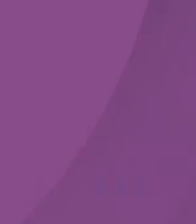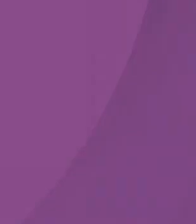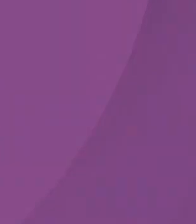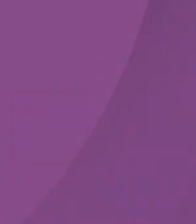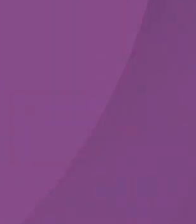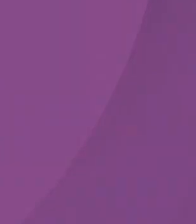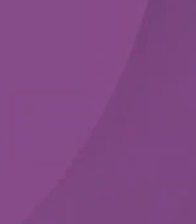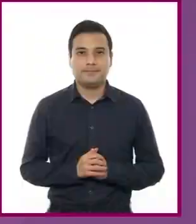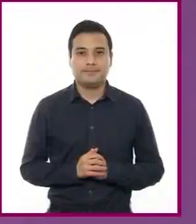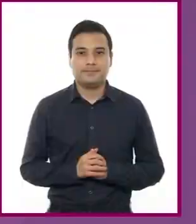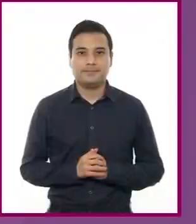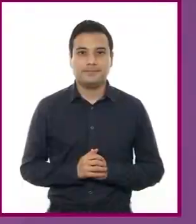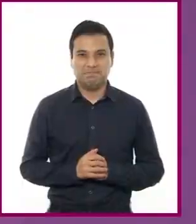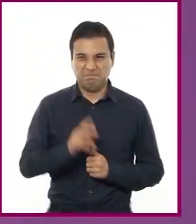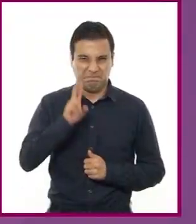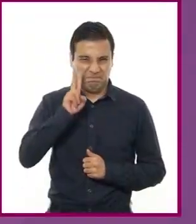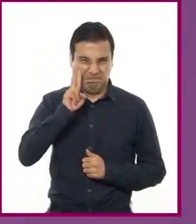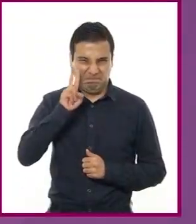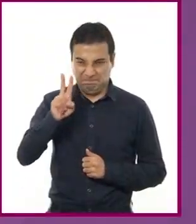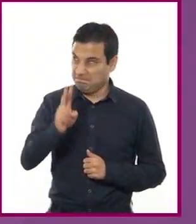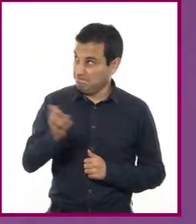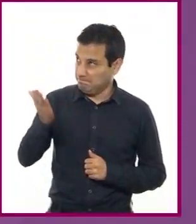Veamos la siguiente experiencia.